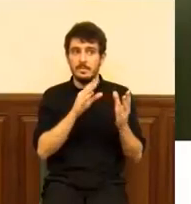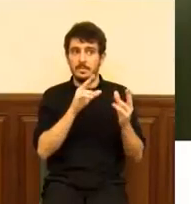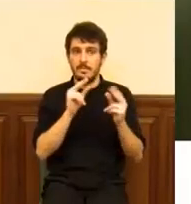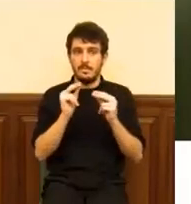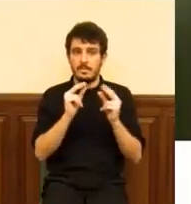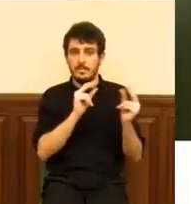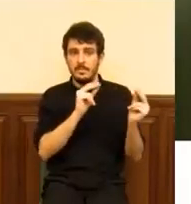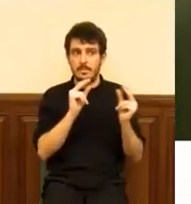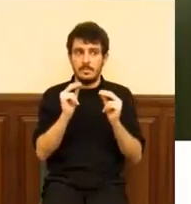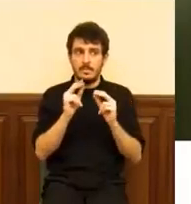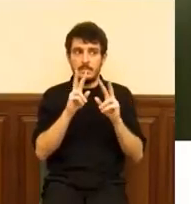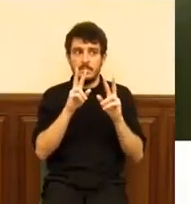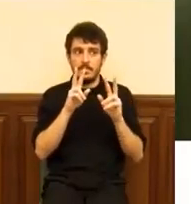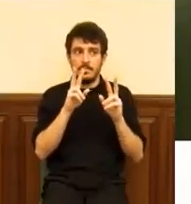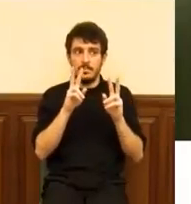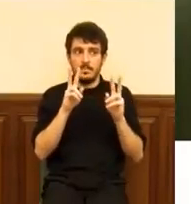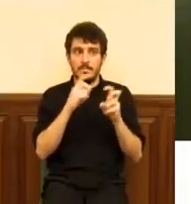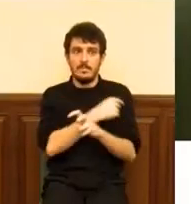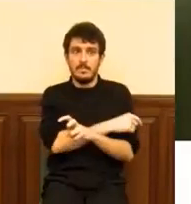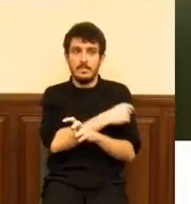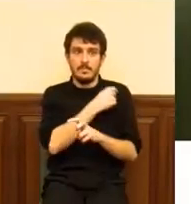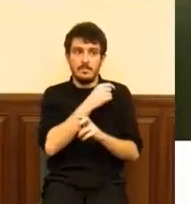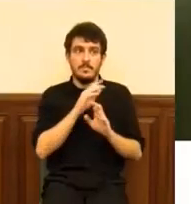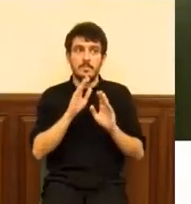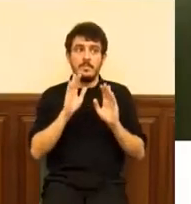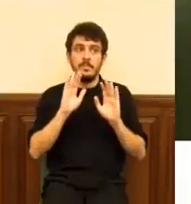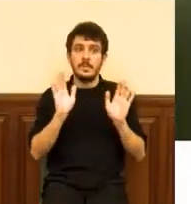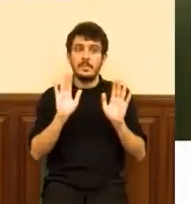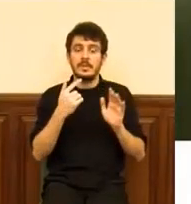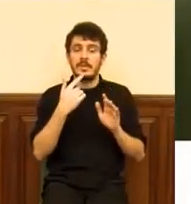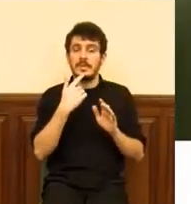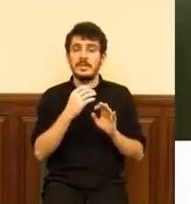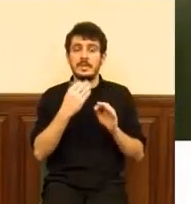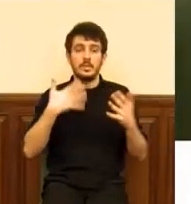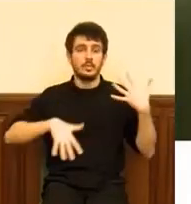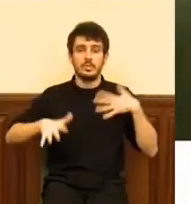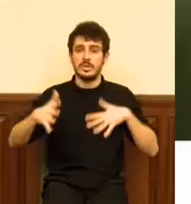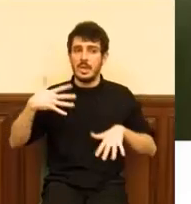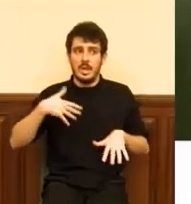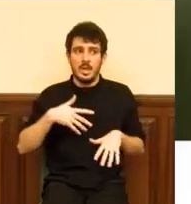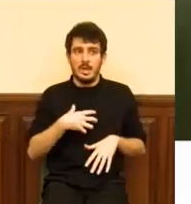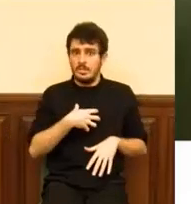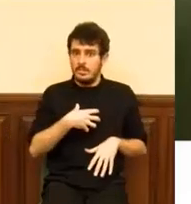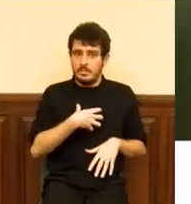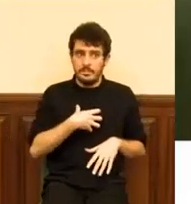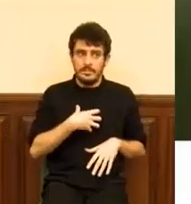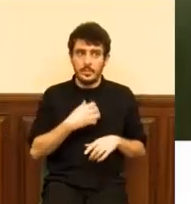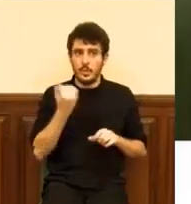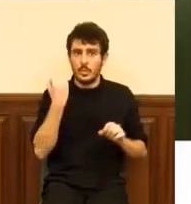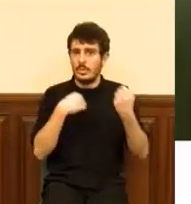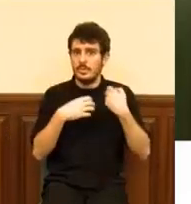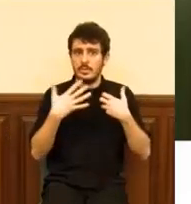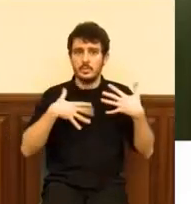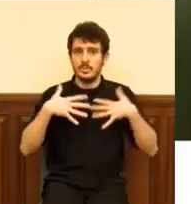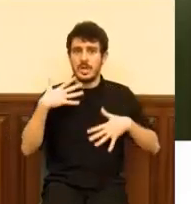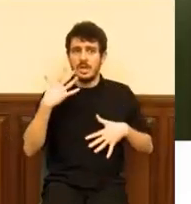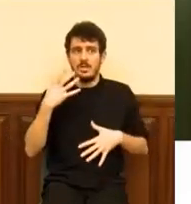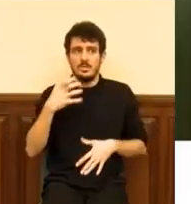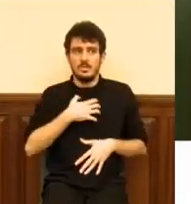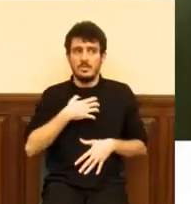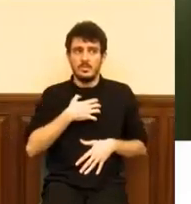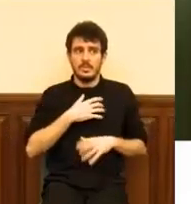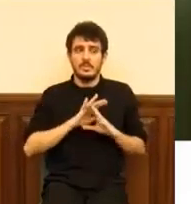el cuele de las vacunas. Bueno, solo decir que es que no hay excusa posible para este comportamiento. Nada más,